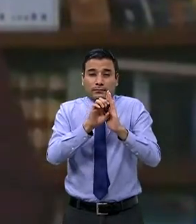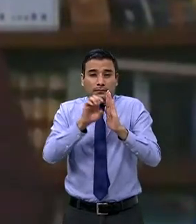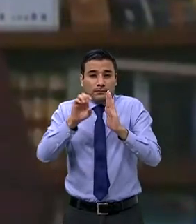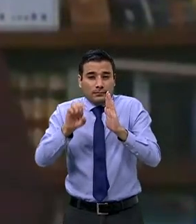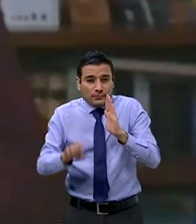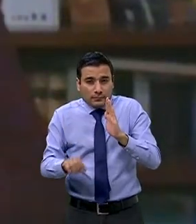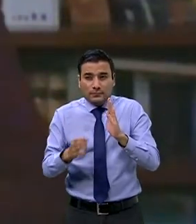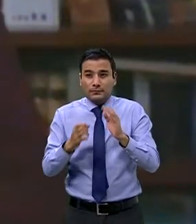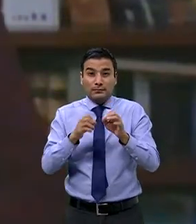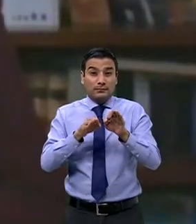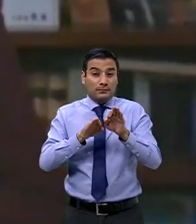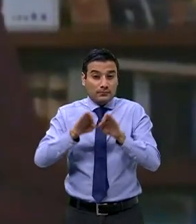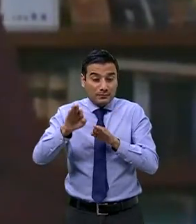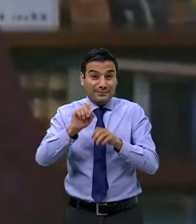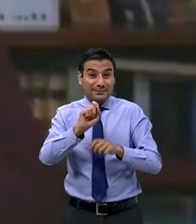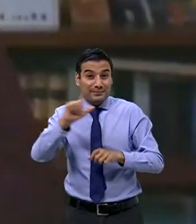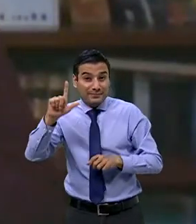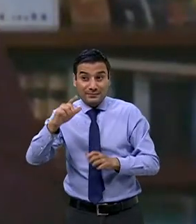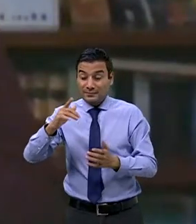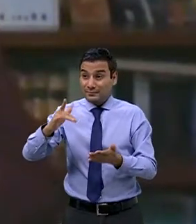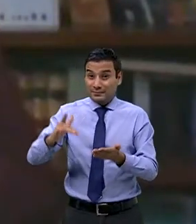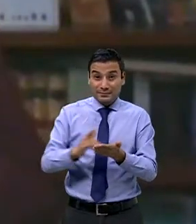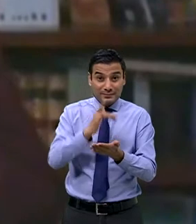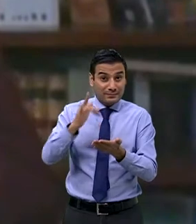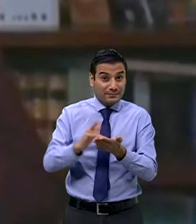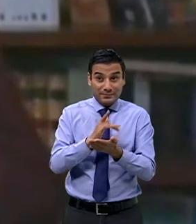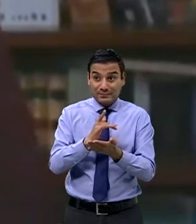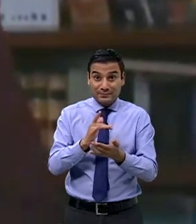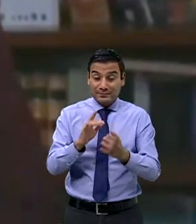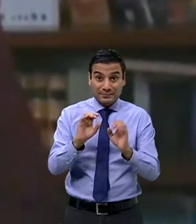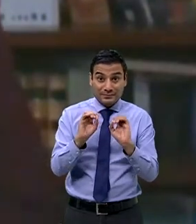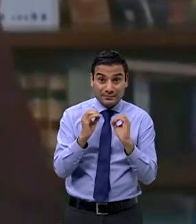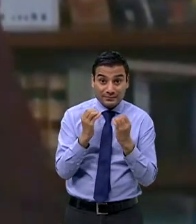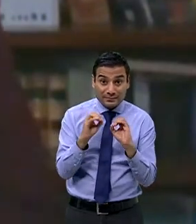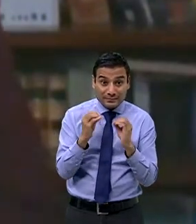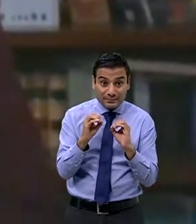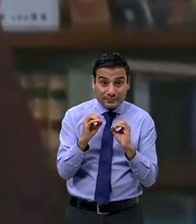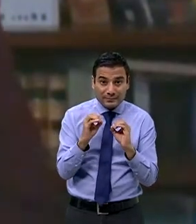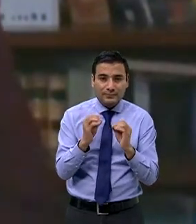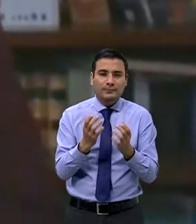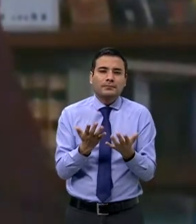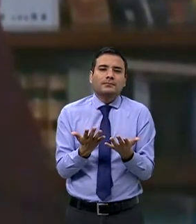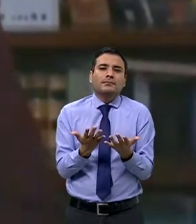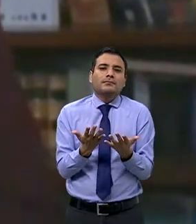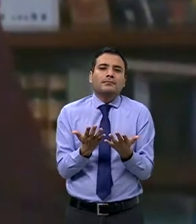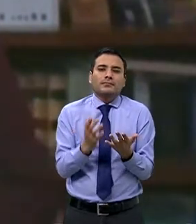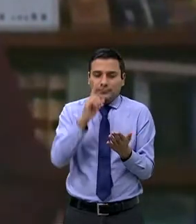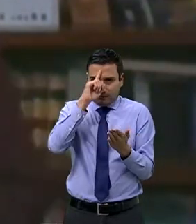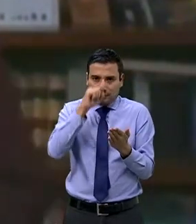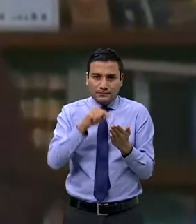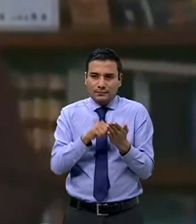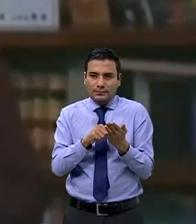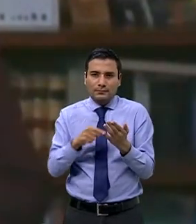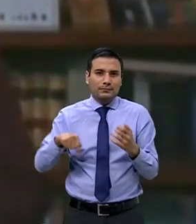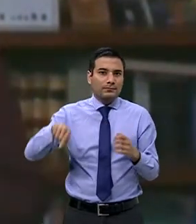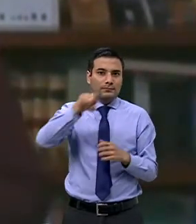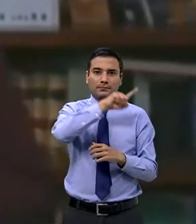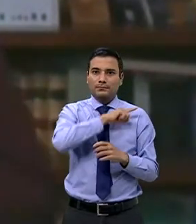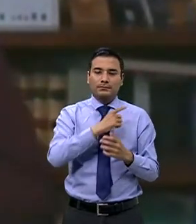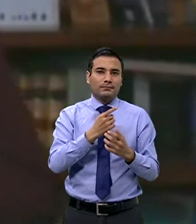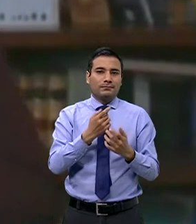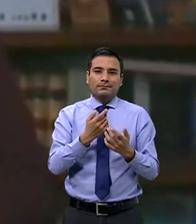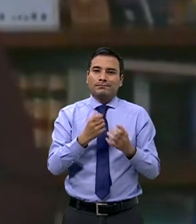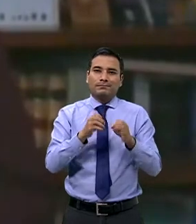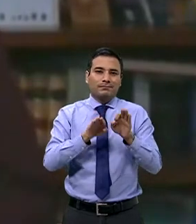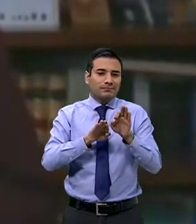profesionalismo sin esta dedicación no habríamos dado y no estaríamos brindando y las cuentas a la